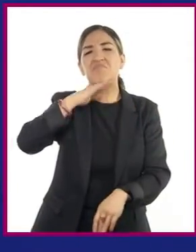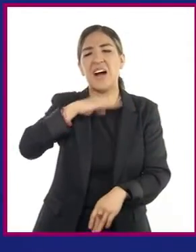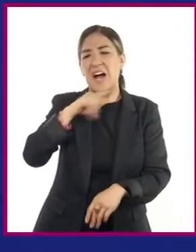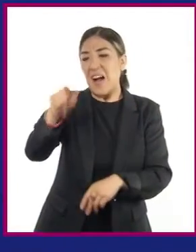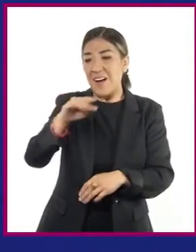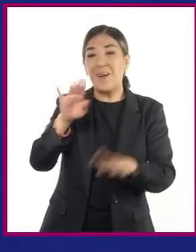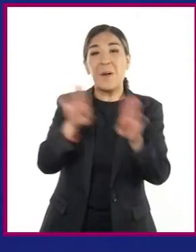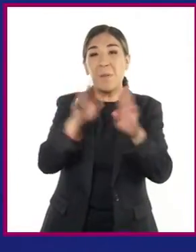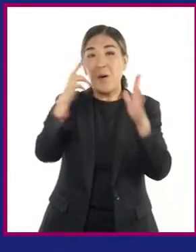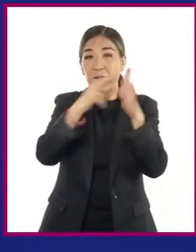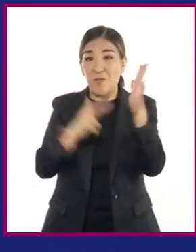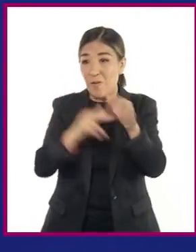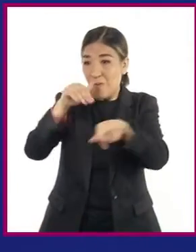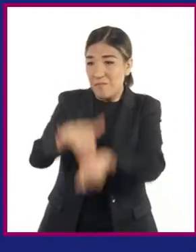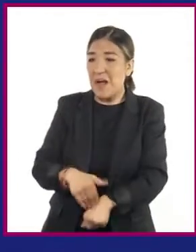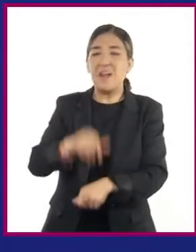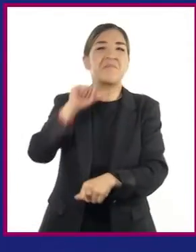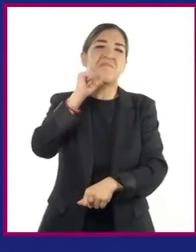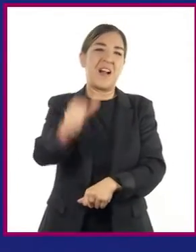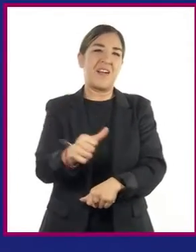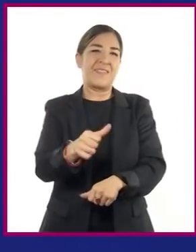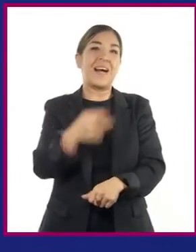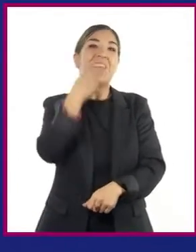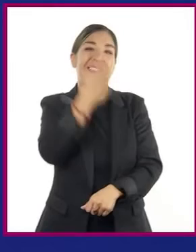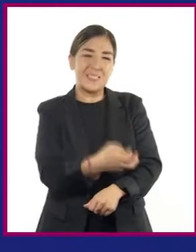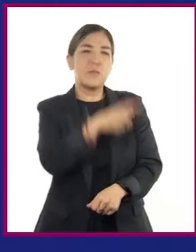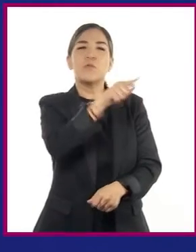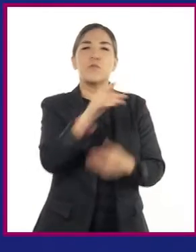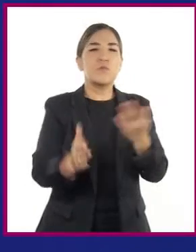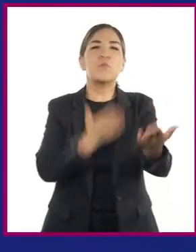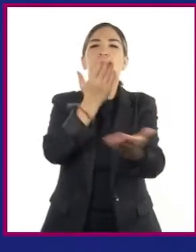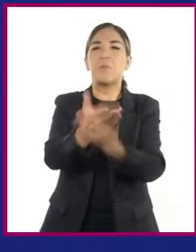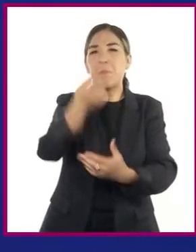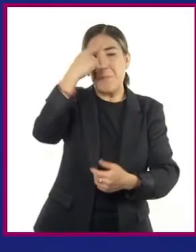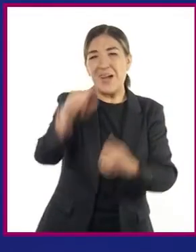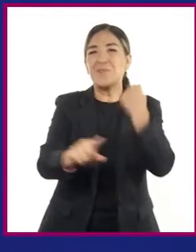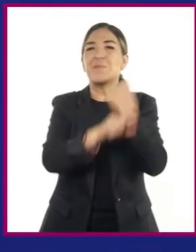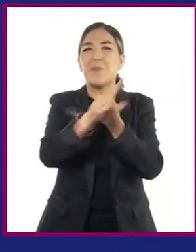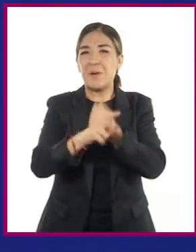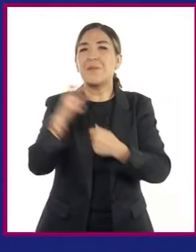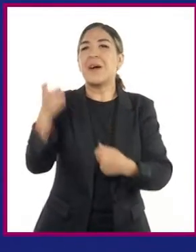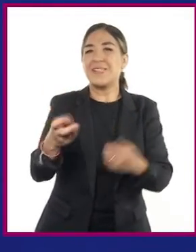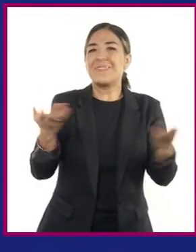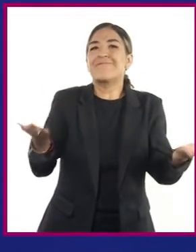las reglas. En este caso, ¿qué propones para reparar el daño?